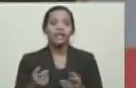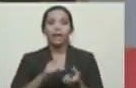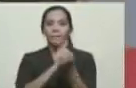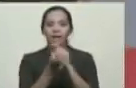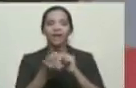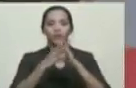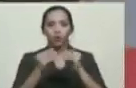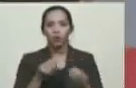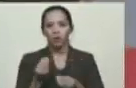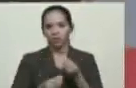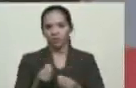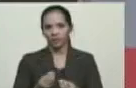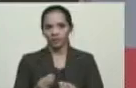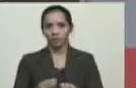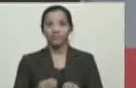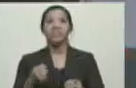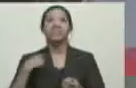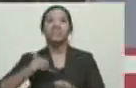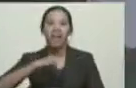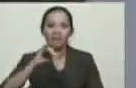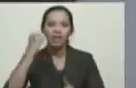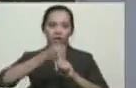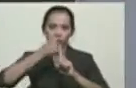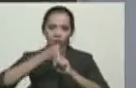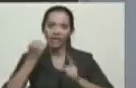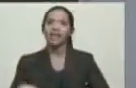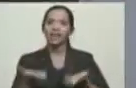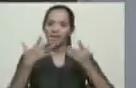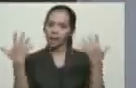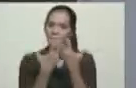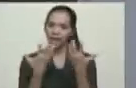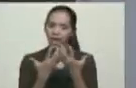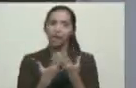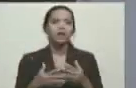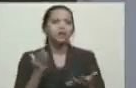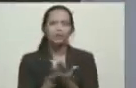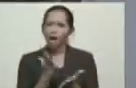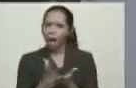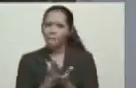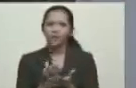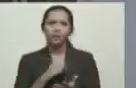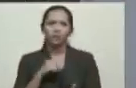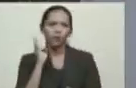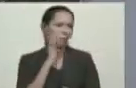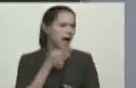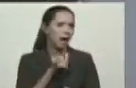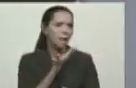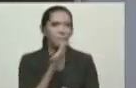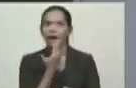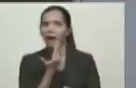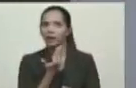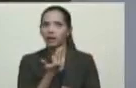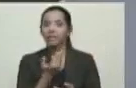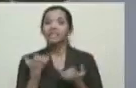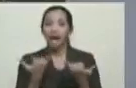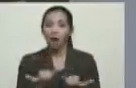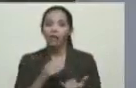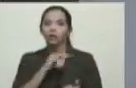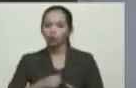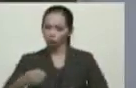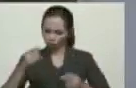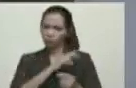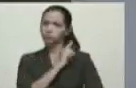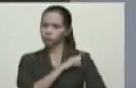todo lo que estaba hecho. Y que había que luchar, había que levantarse y pelear. Siempre hemos puesto a la otra mejilla, pero es momento de nosotros pegar, y si les duele